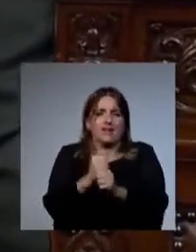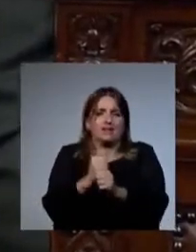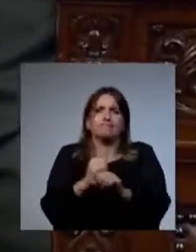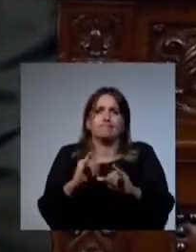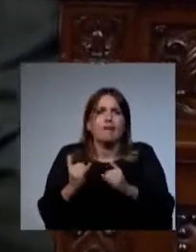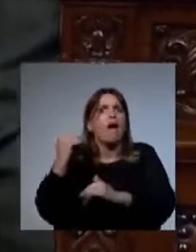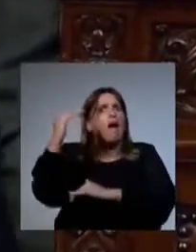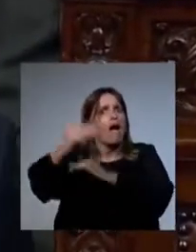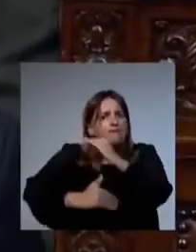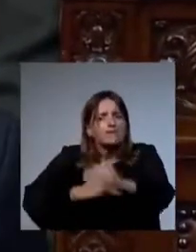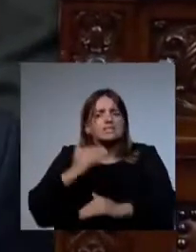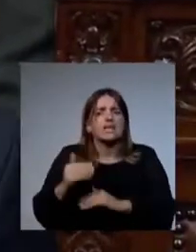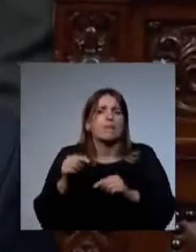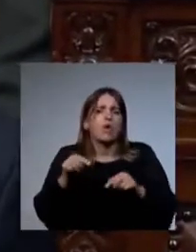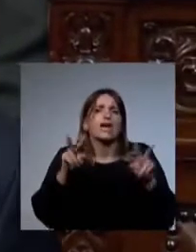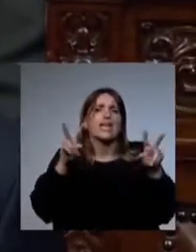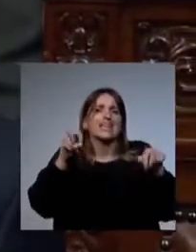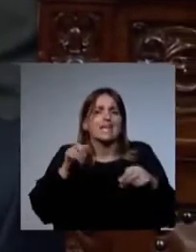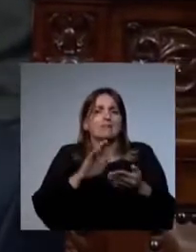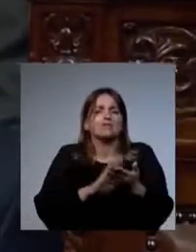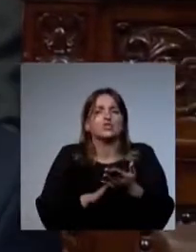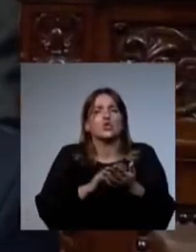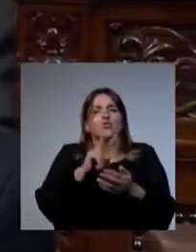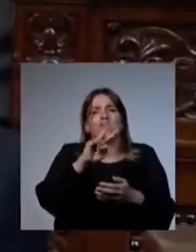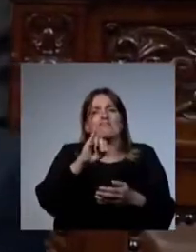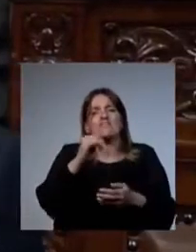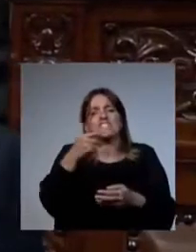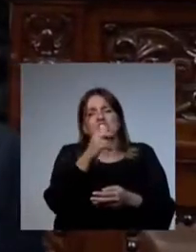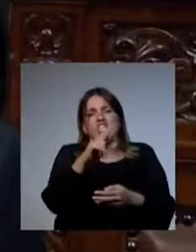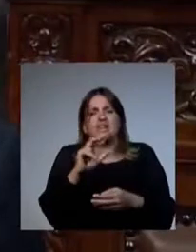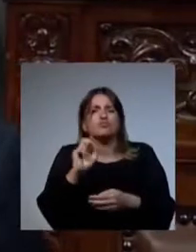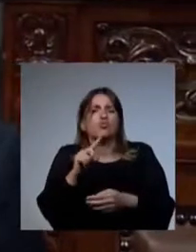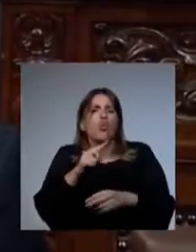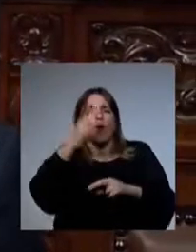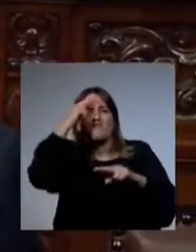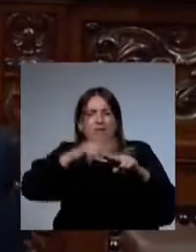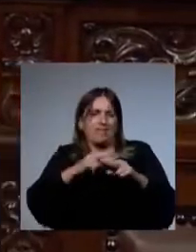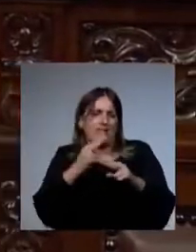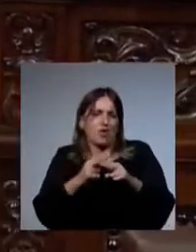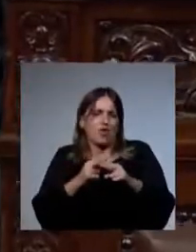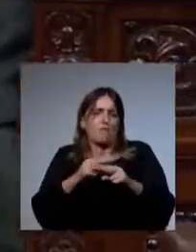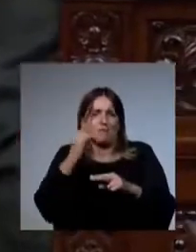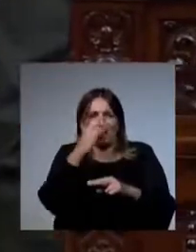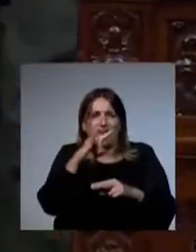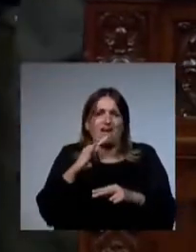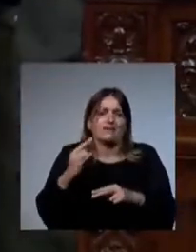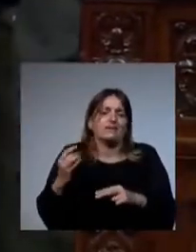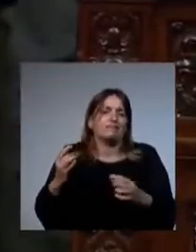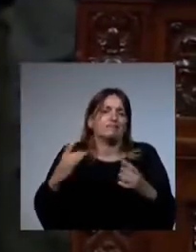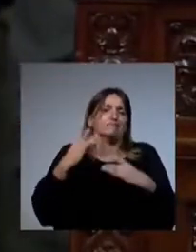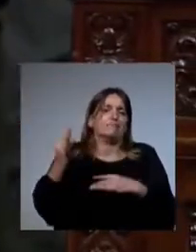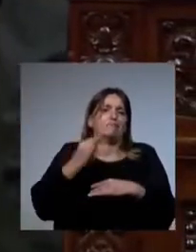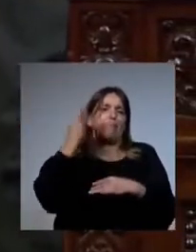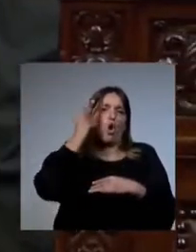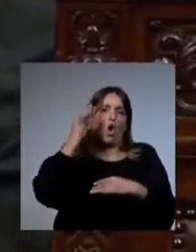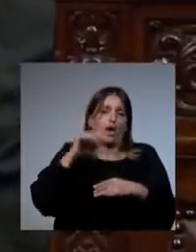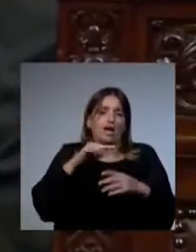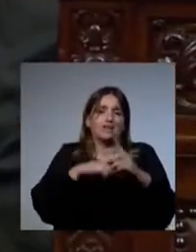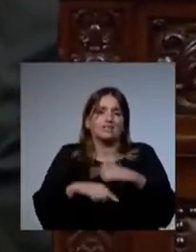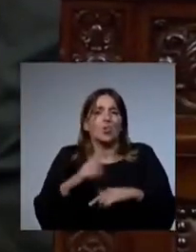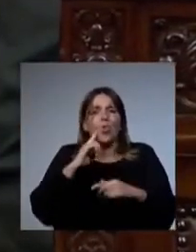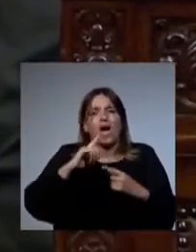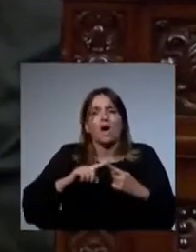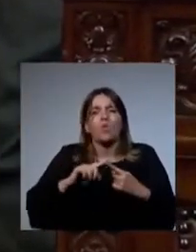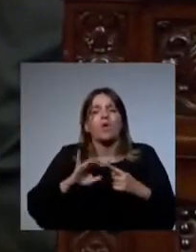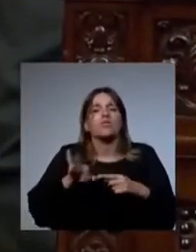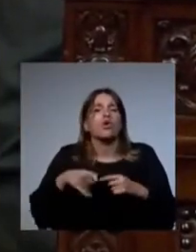Hemos avanzado en la erradicación de la mosca de la bichera, en acuerdo, en